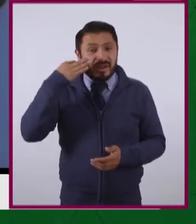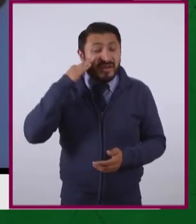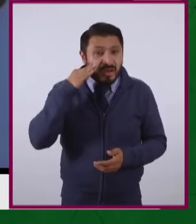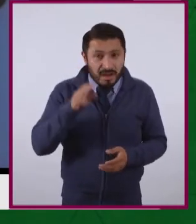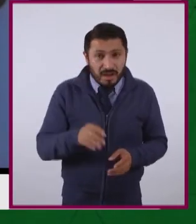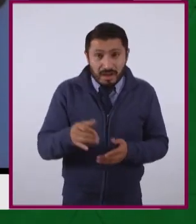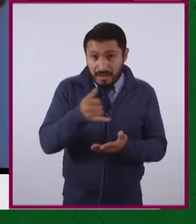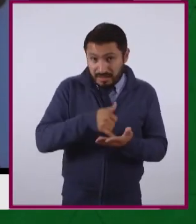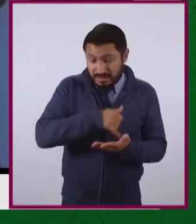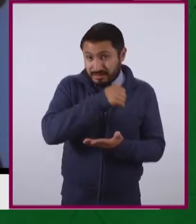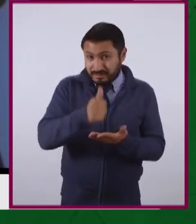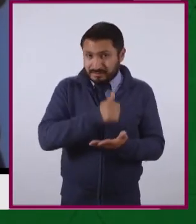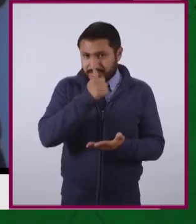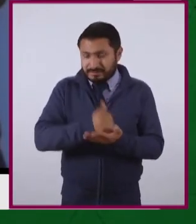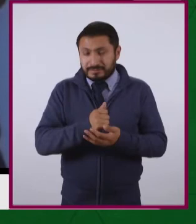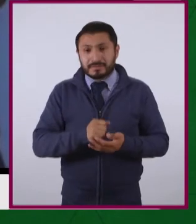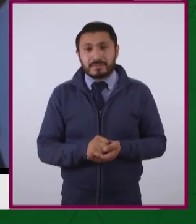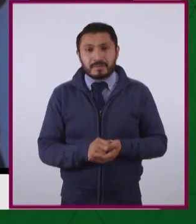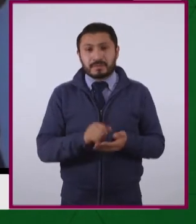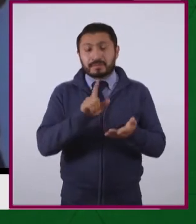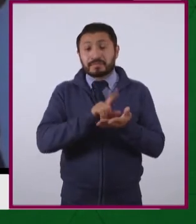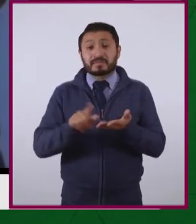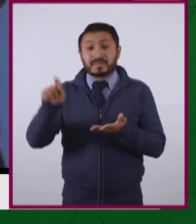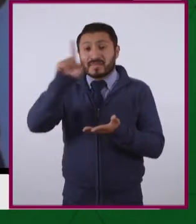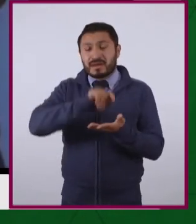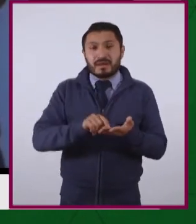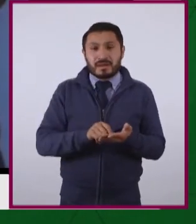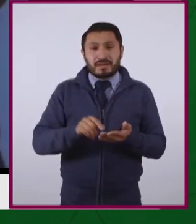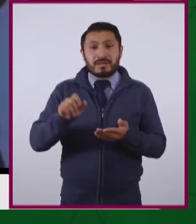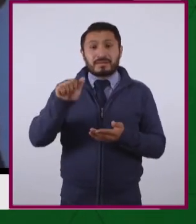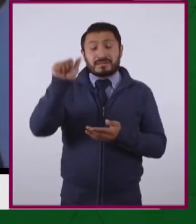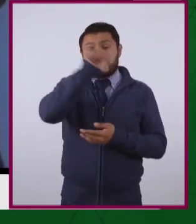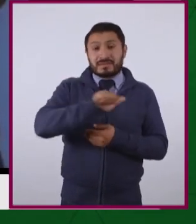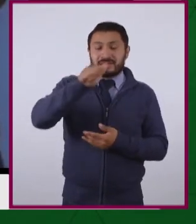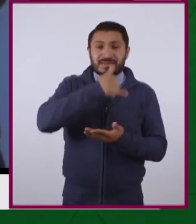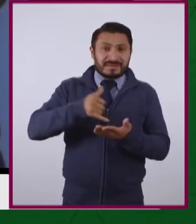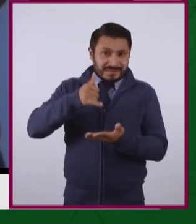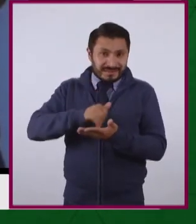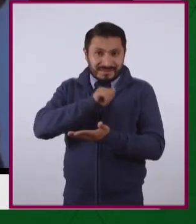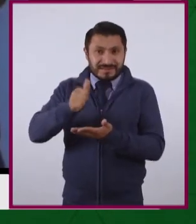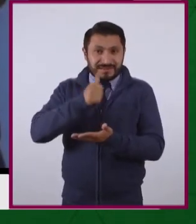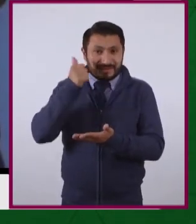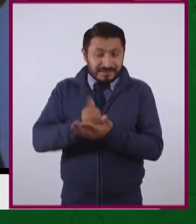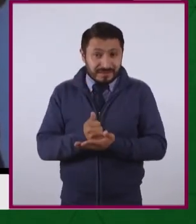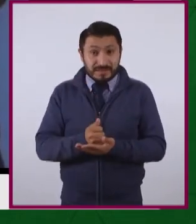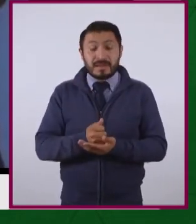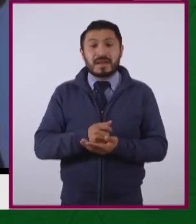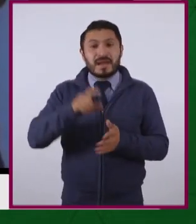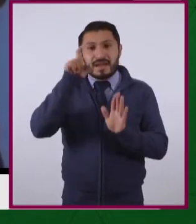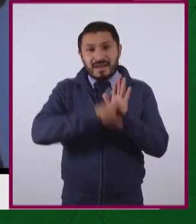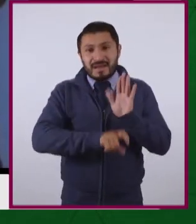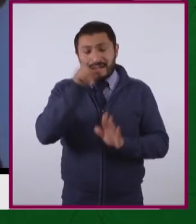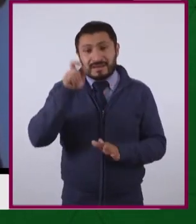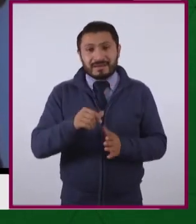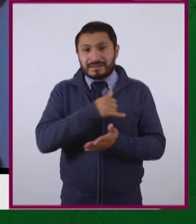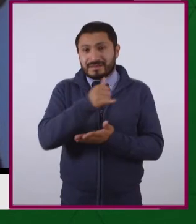Facebook como Isla Urbana, en Twitter como @IslaUrbana y en Instagram